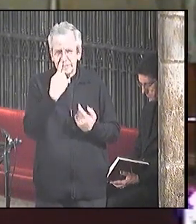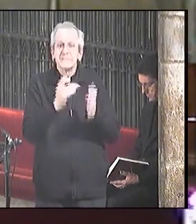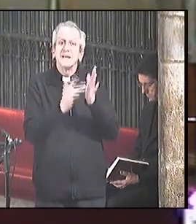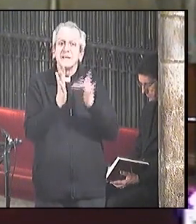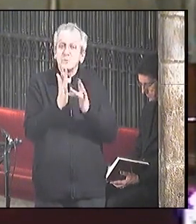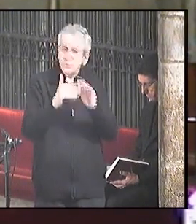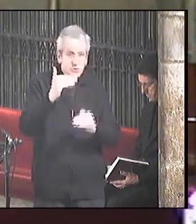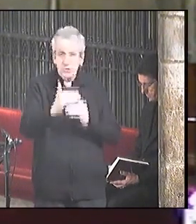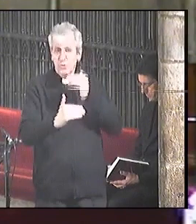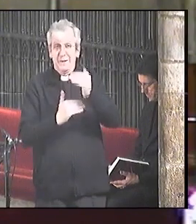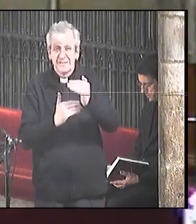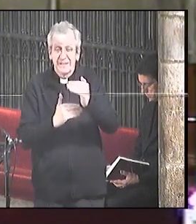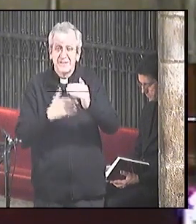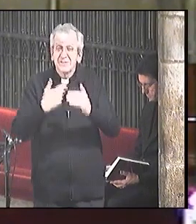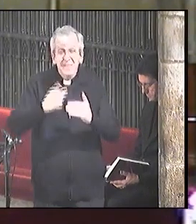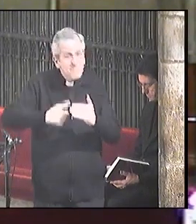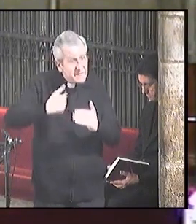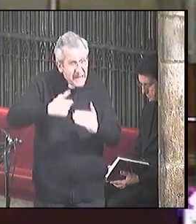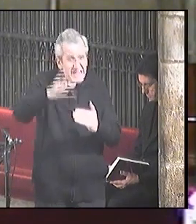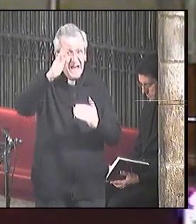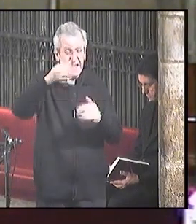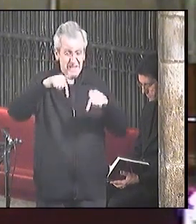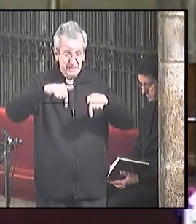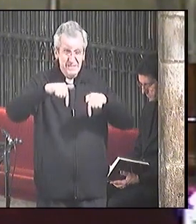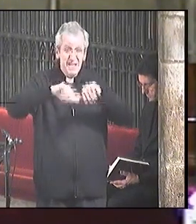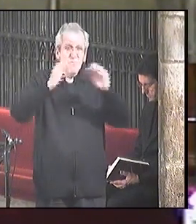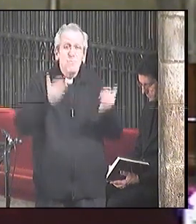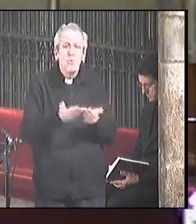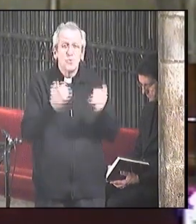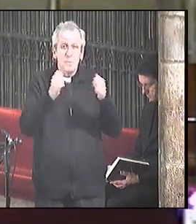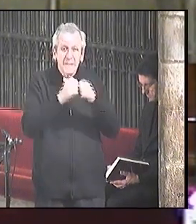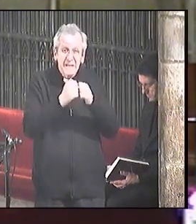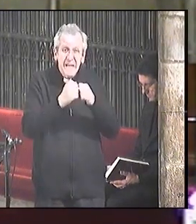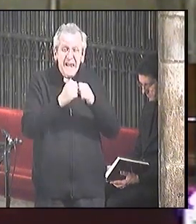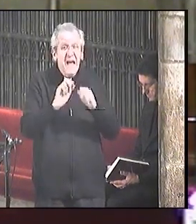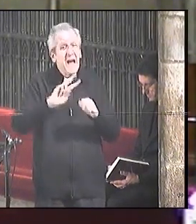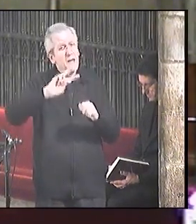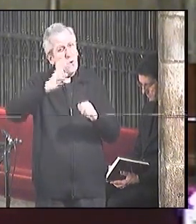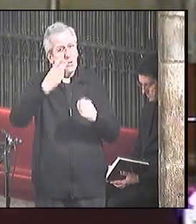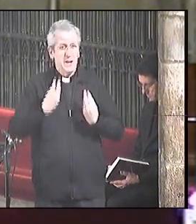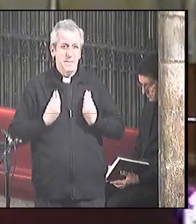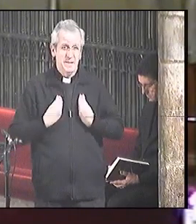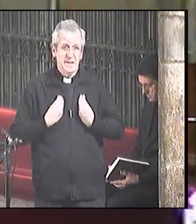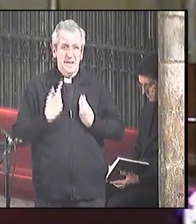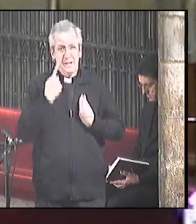traspasa, nos hace ir más allá de este mundo material que vemos, que hay otra vida que no la